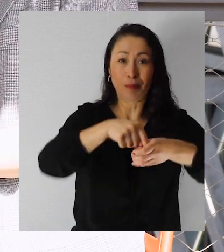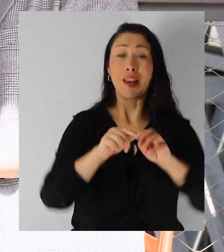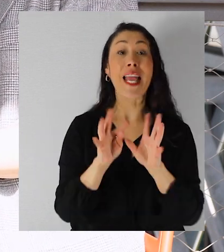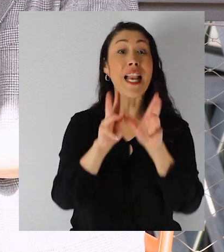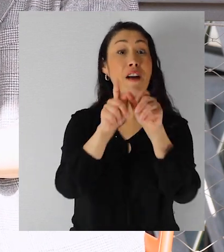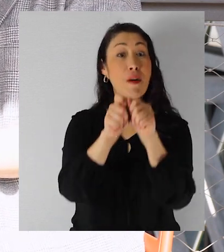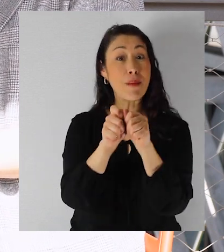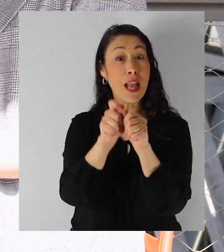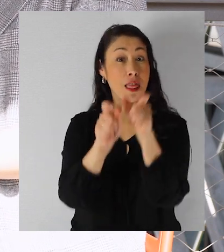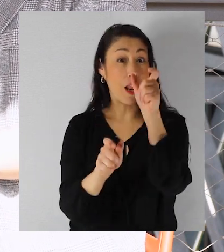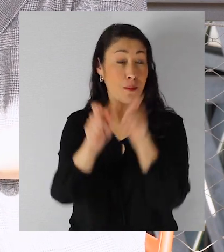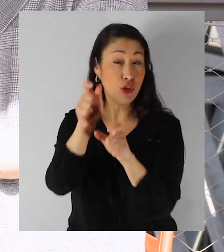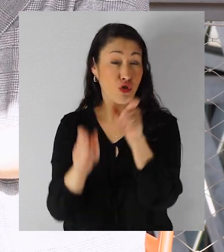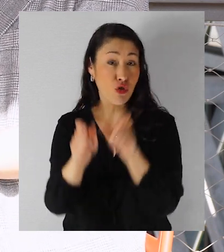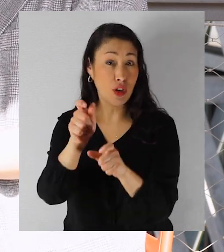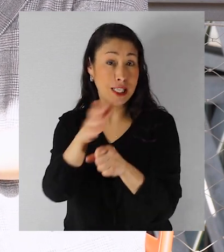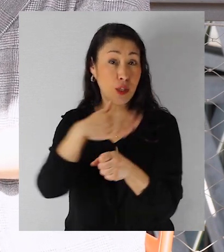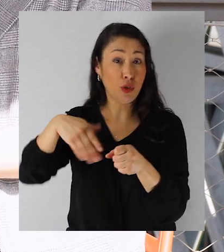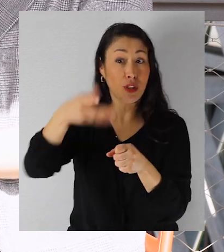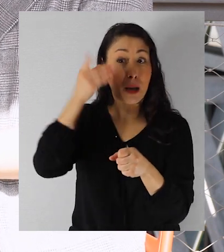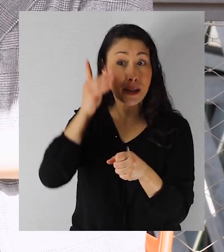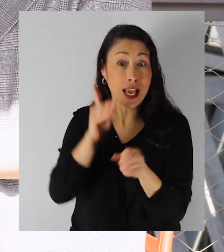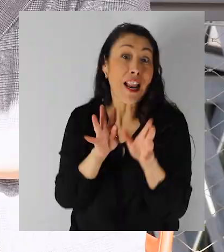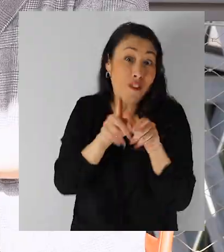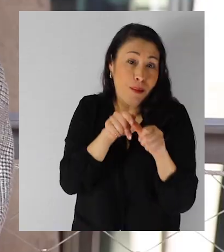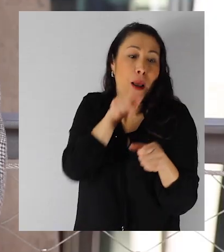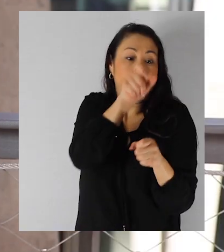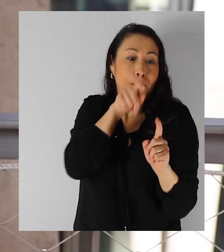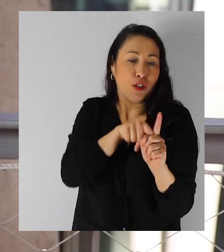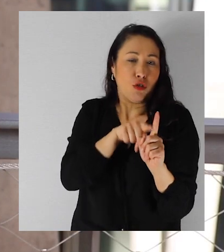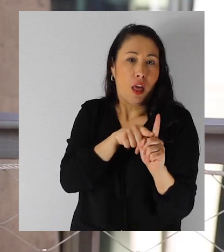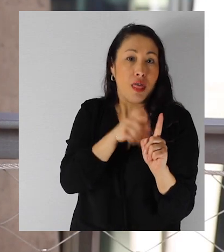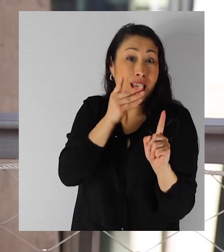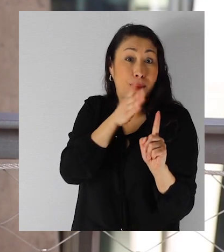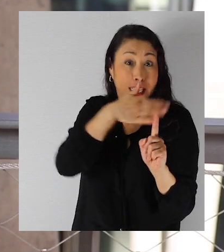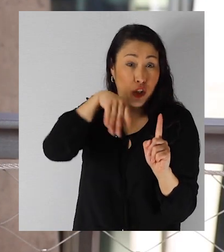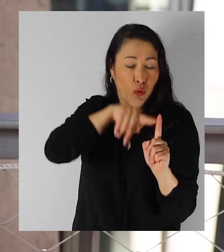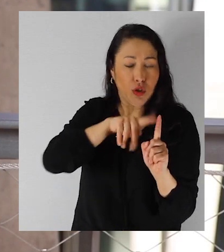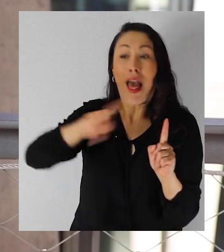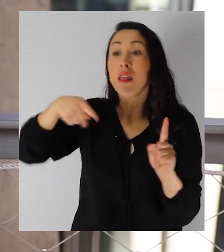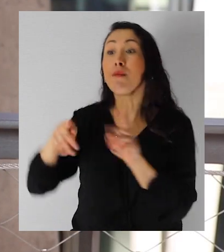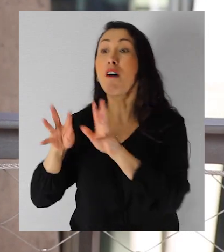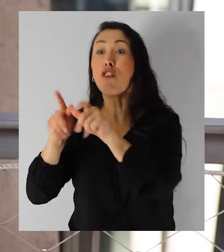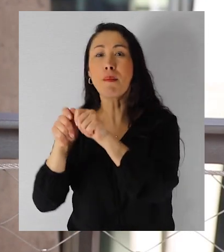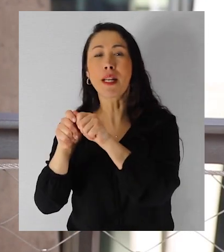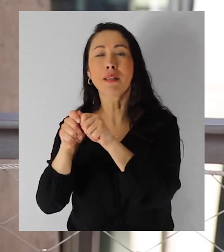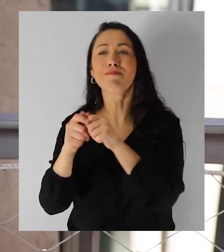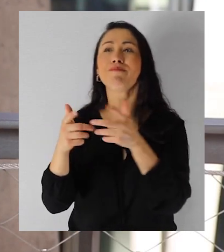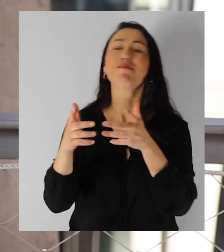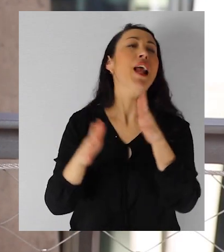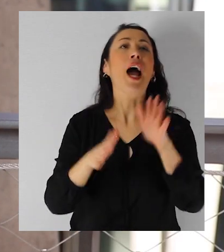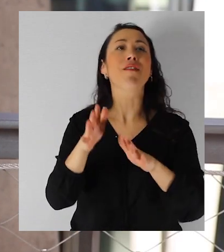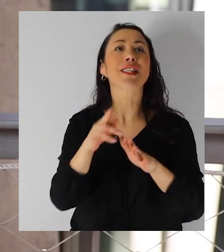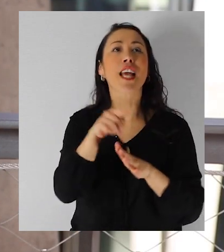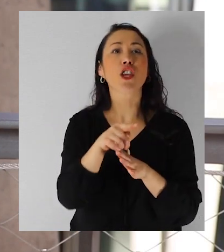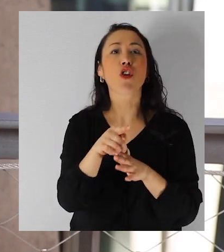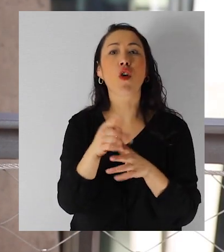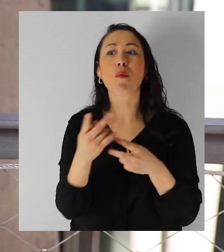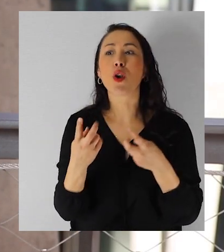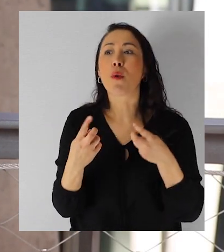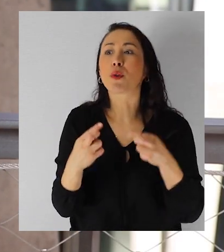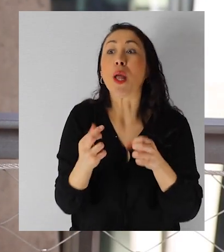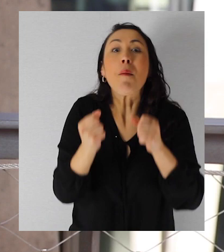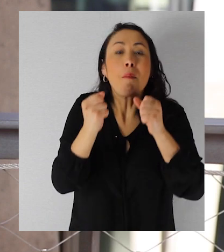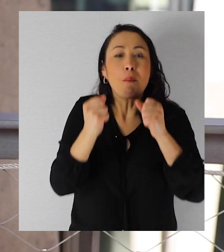con discapacidad, las personas, perdón, con discapacidad y sus familias tienen muchas veces la posibilidad de